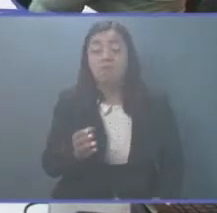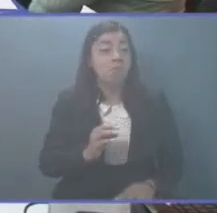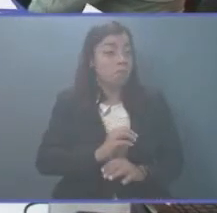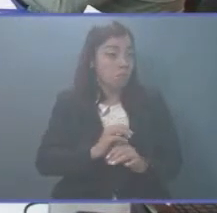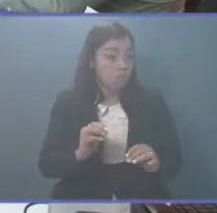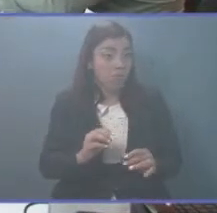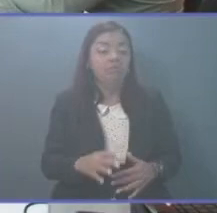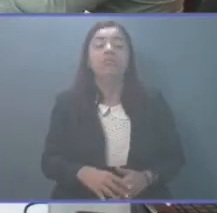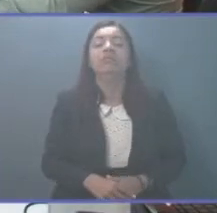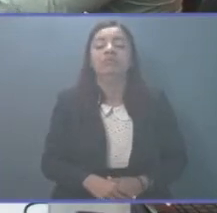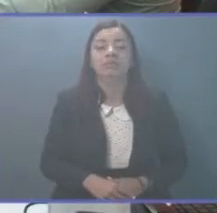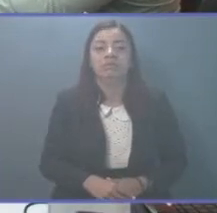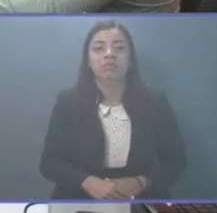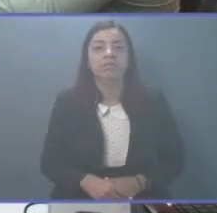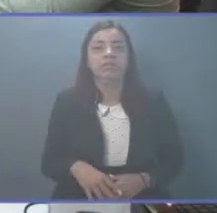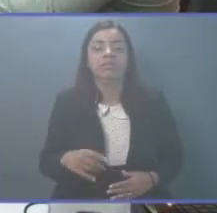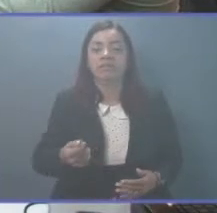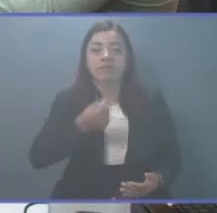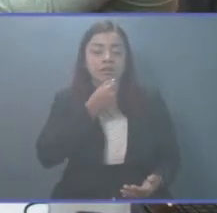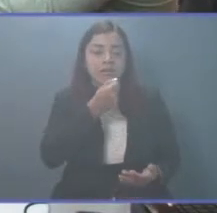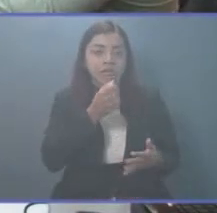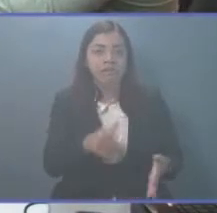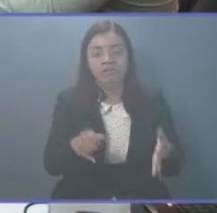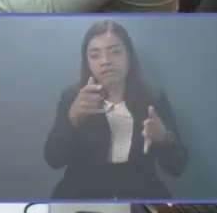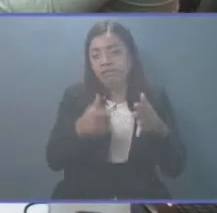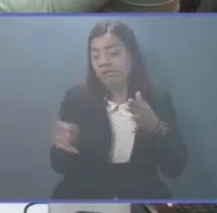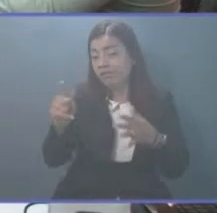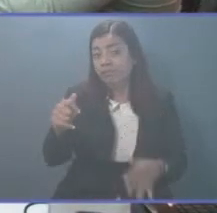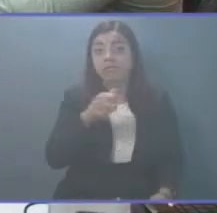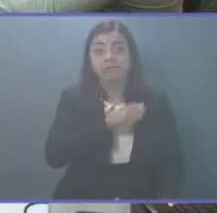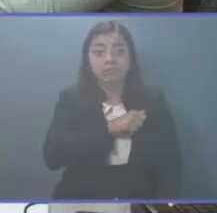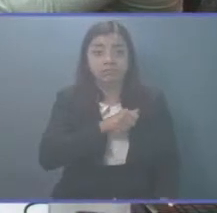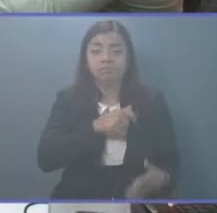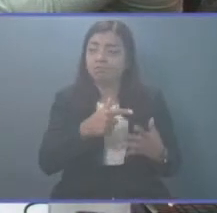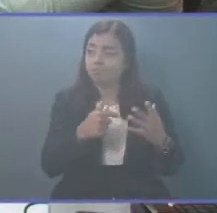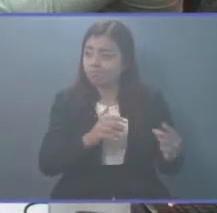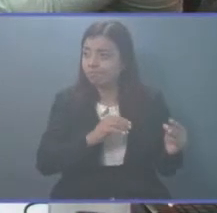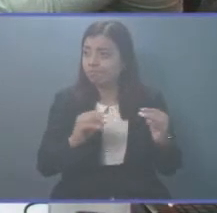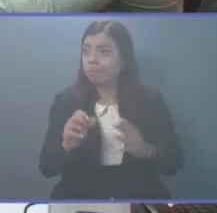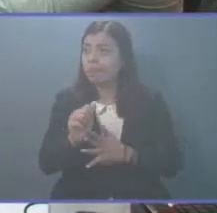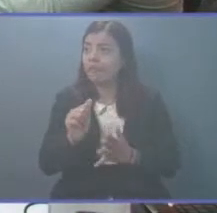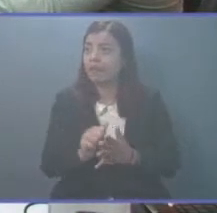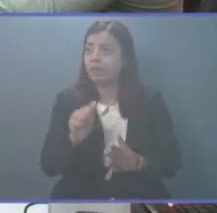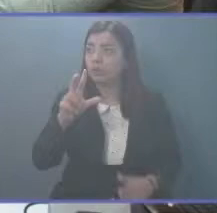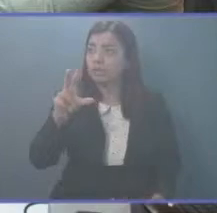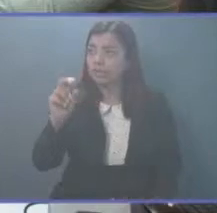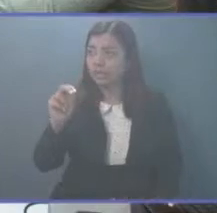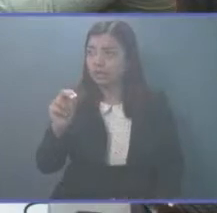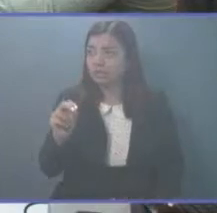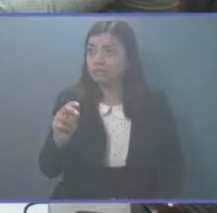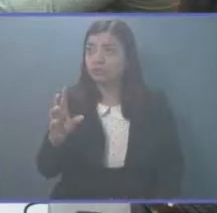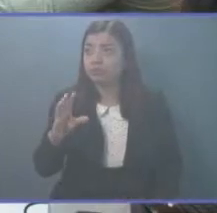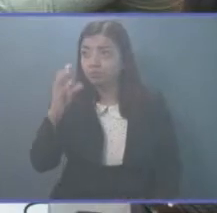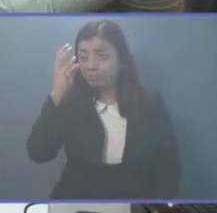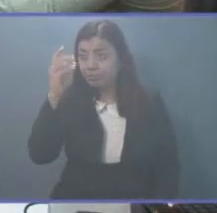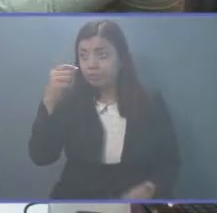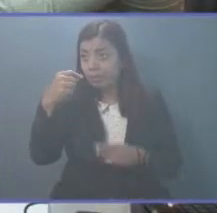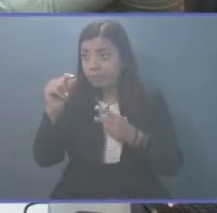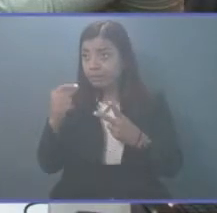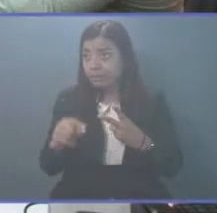hay. Entes competentes para su diseño y ejecución, artículo 30.